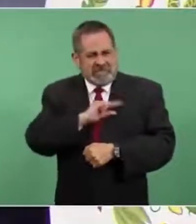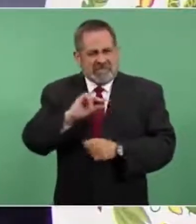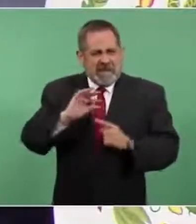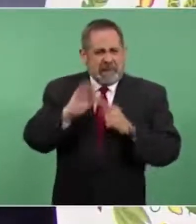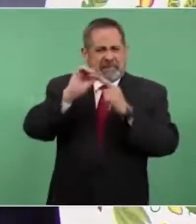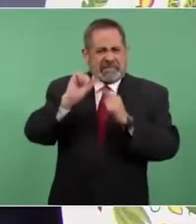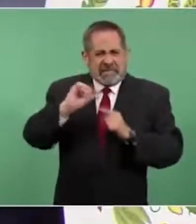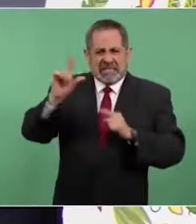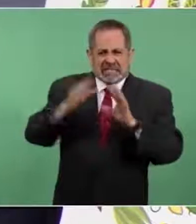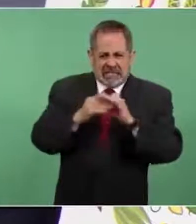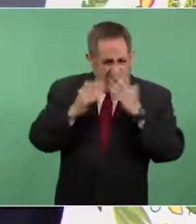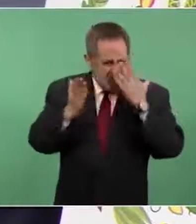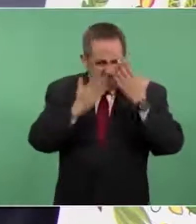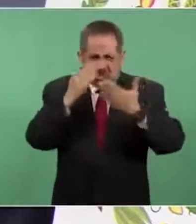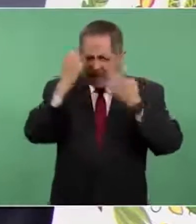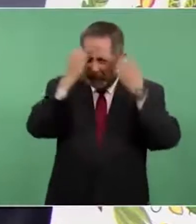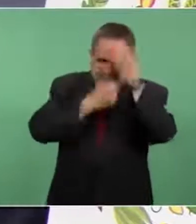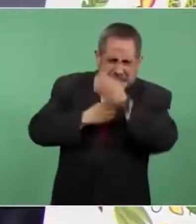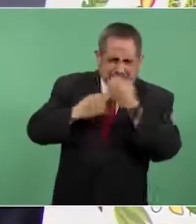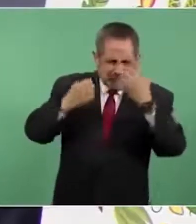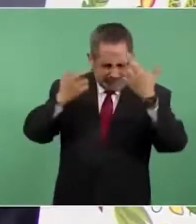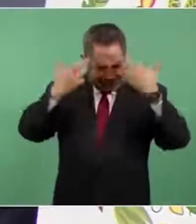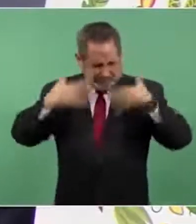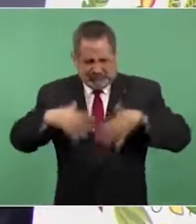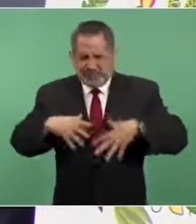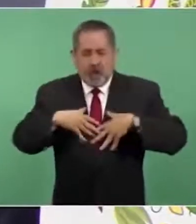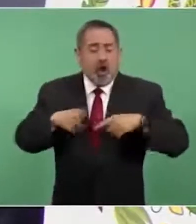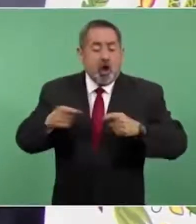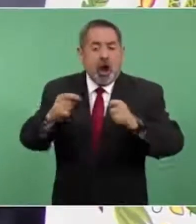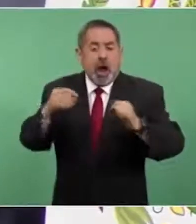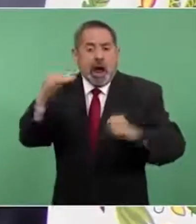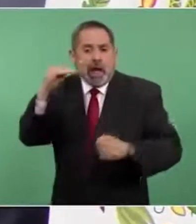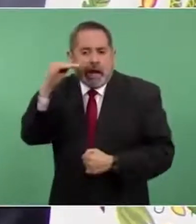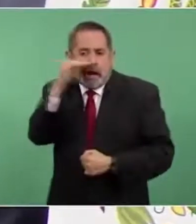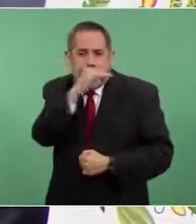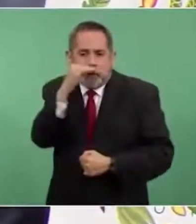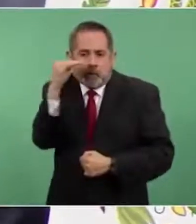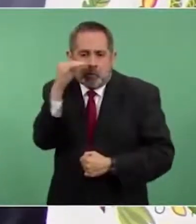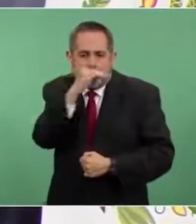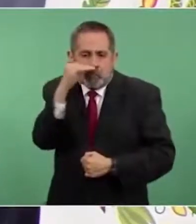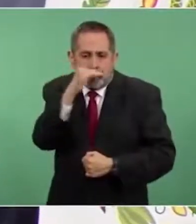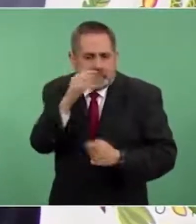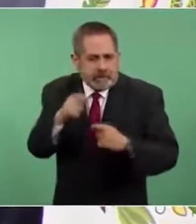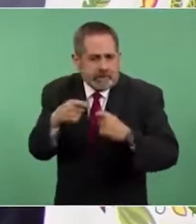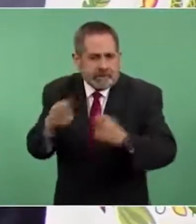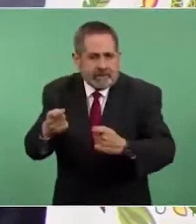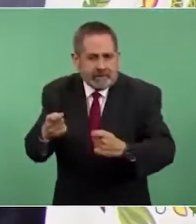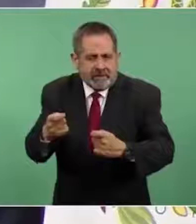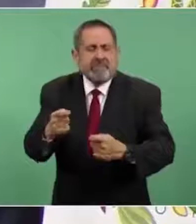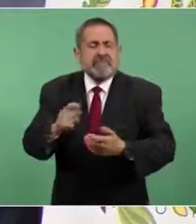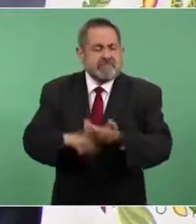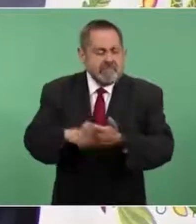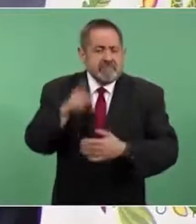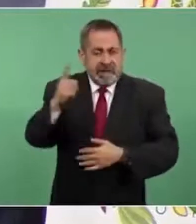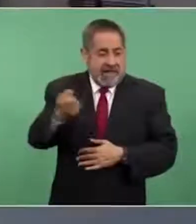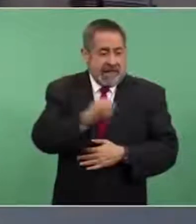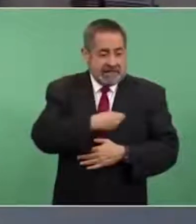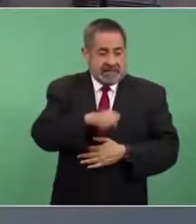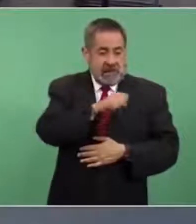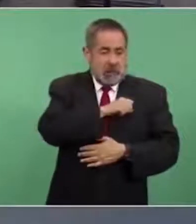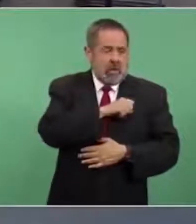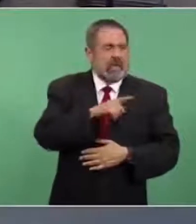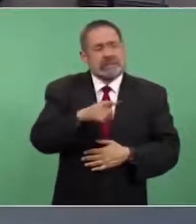especialistas, estudios y medicamentos gratuitos, y que la salud deje de ser,